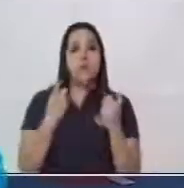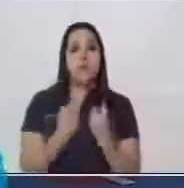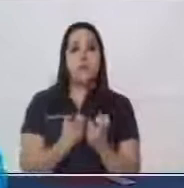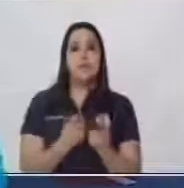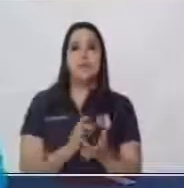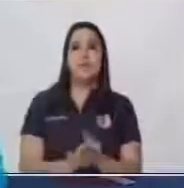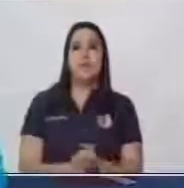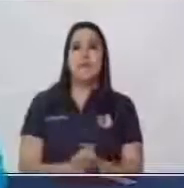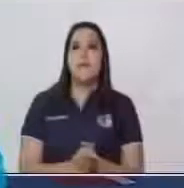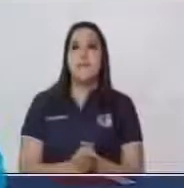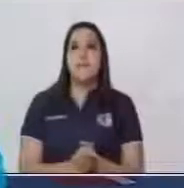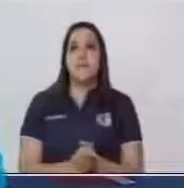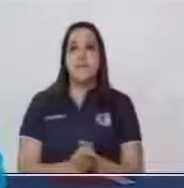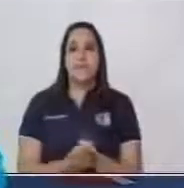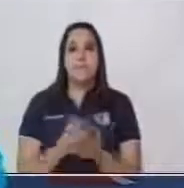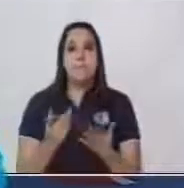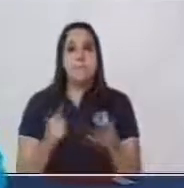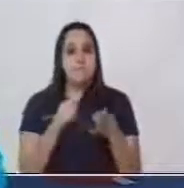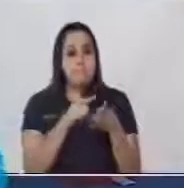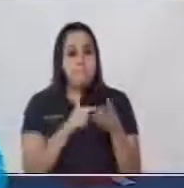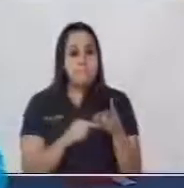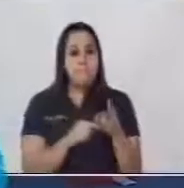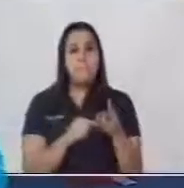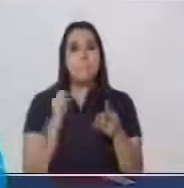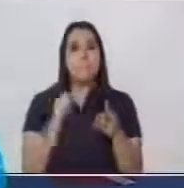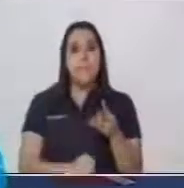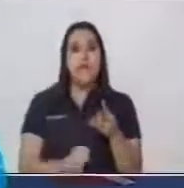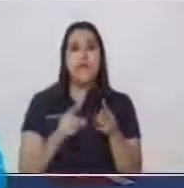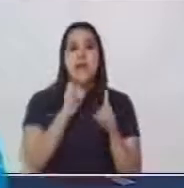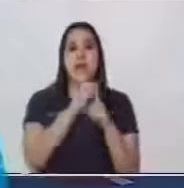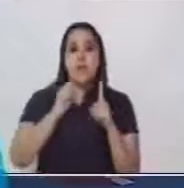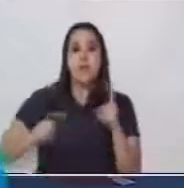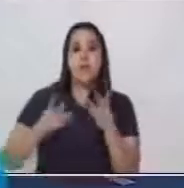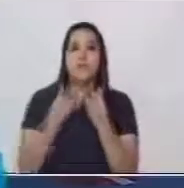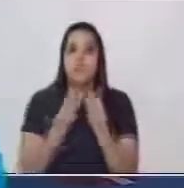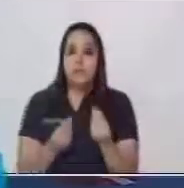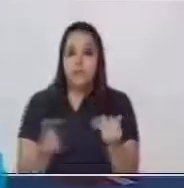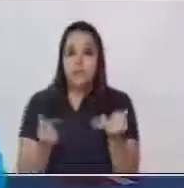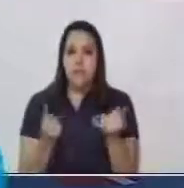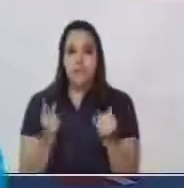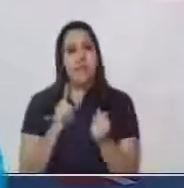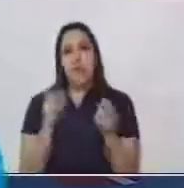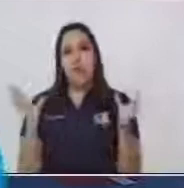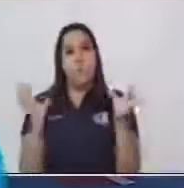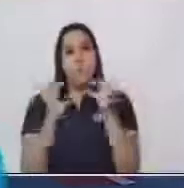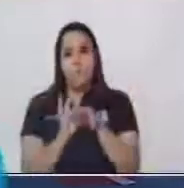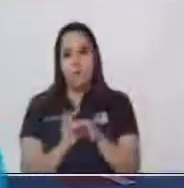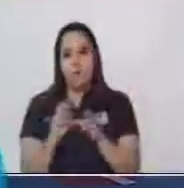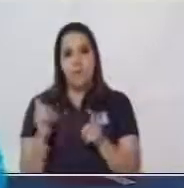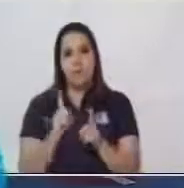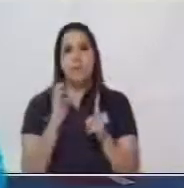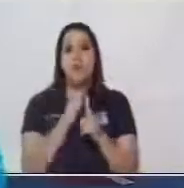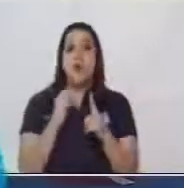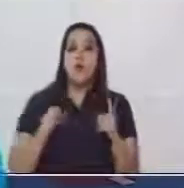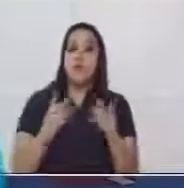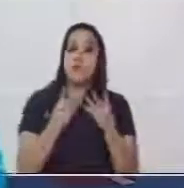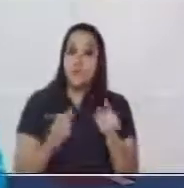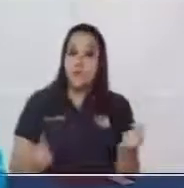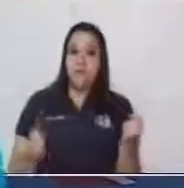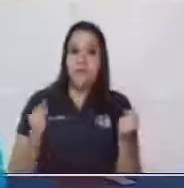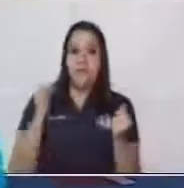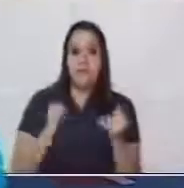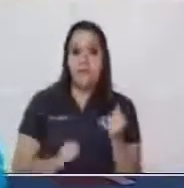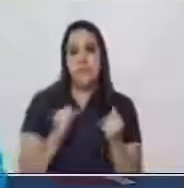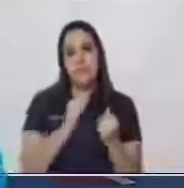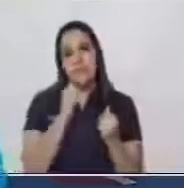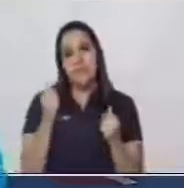de la clase corresponden a oraciones simples, porque según la cantidad de verbos ya corresponde a